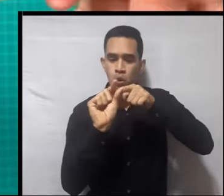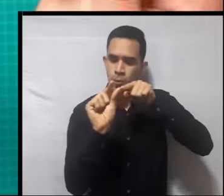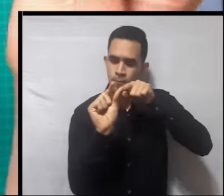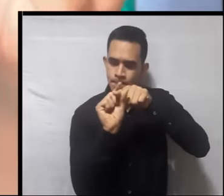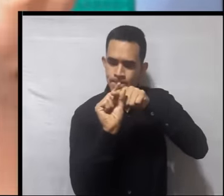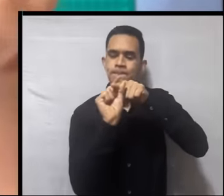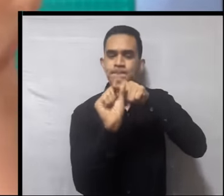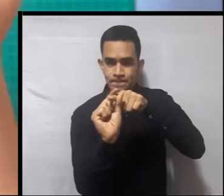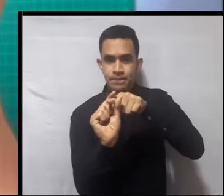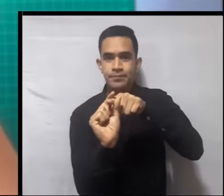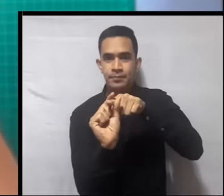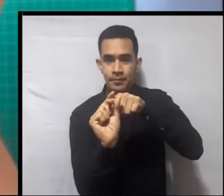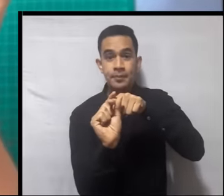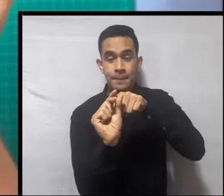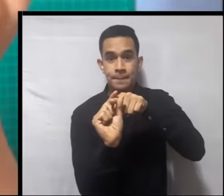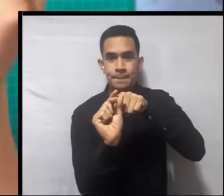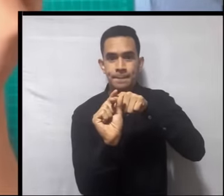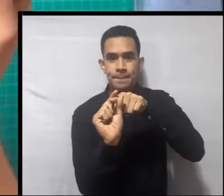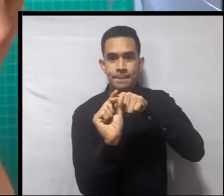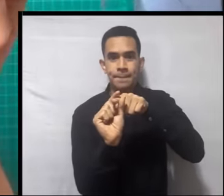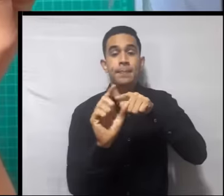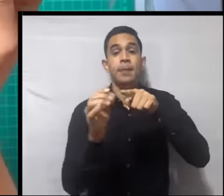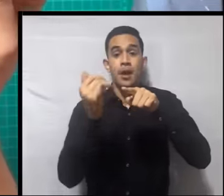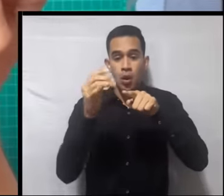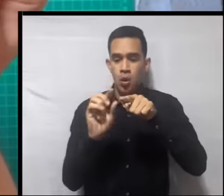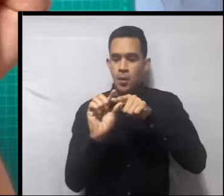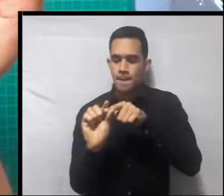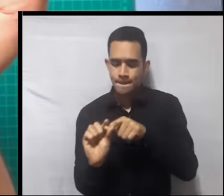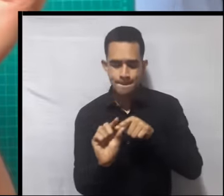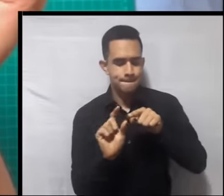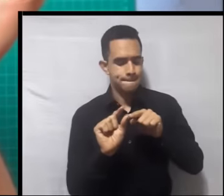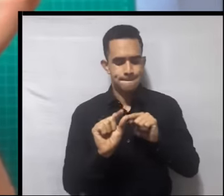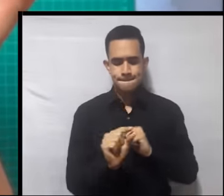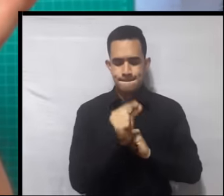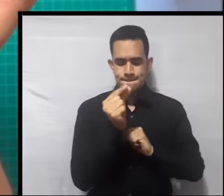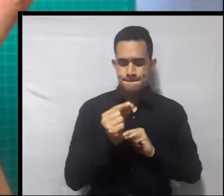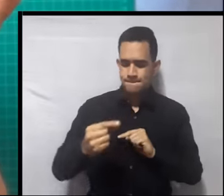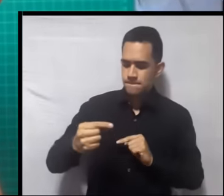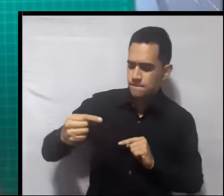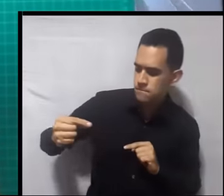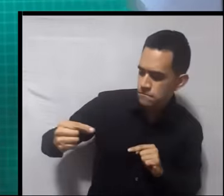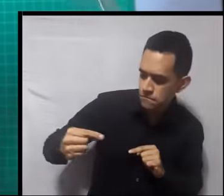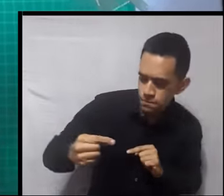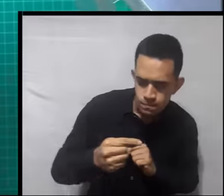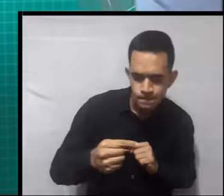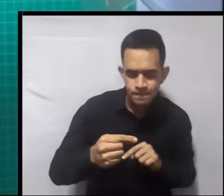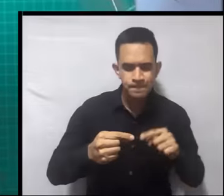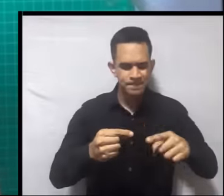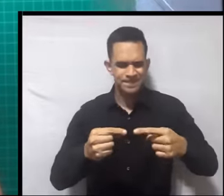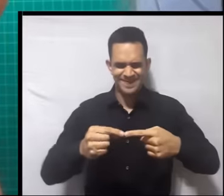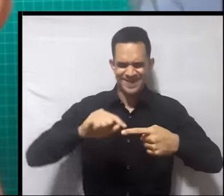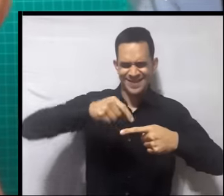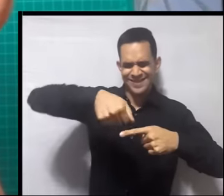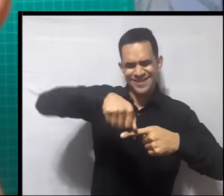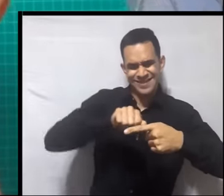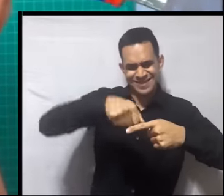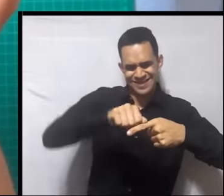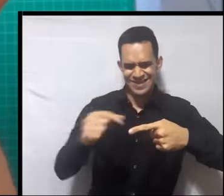de perforar la pieza de plástico, la introduciremos hasta la marca que realizamos en el palillo.